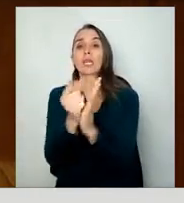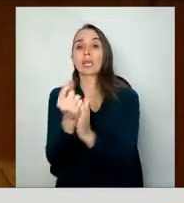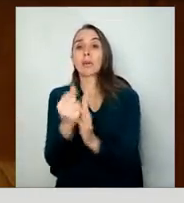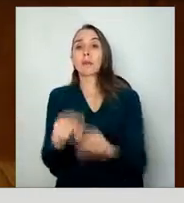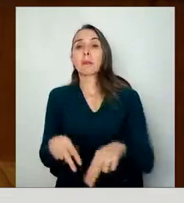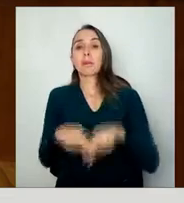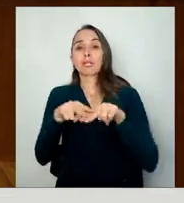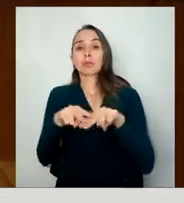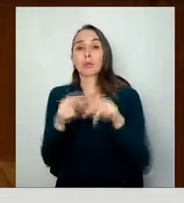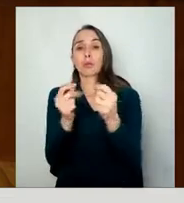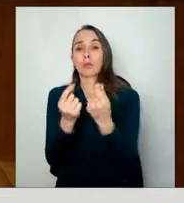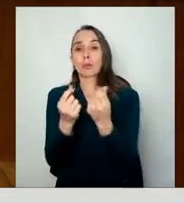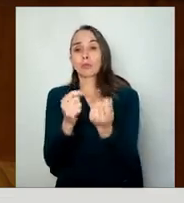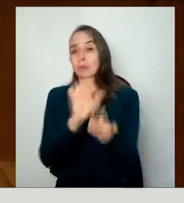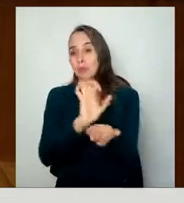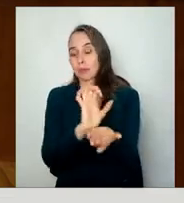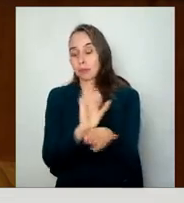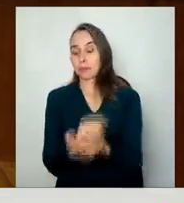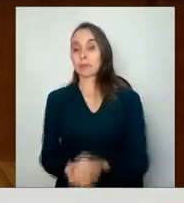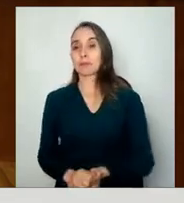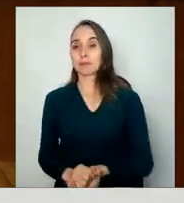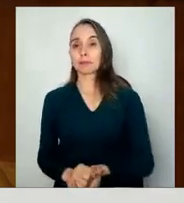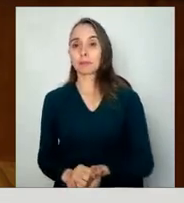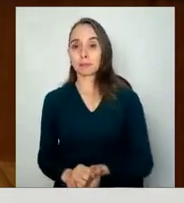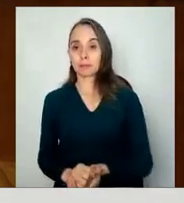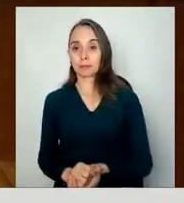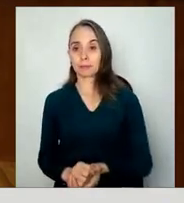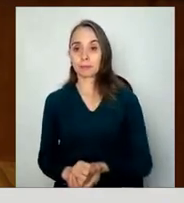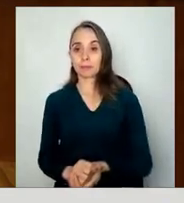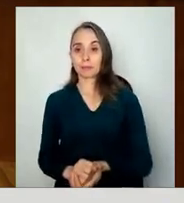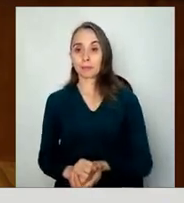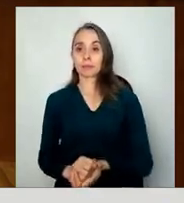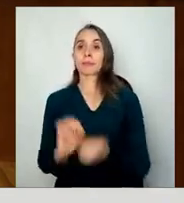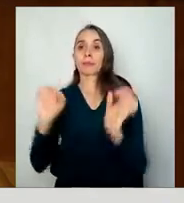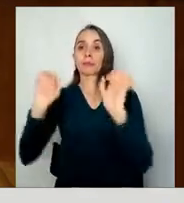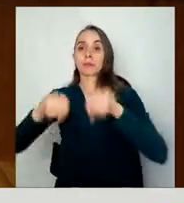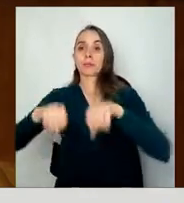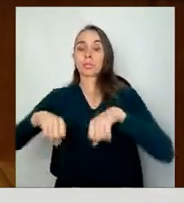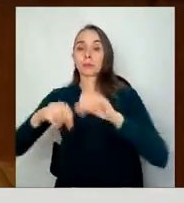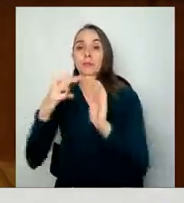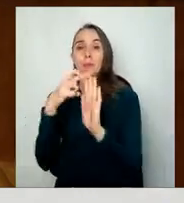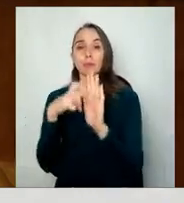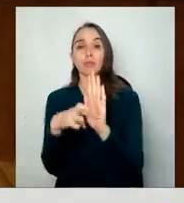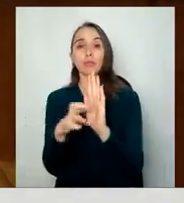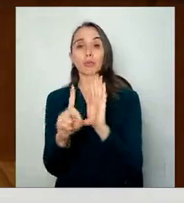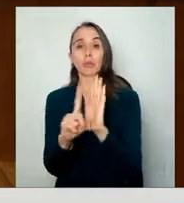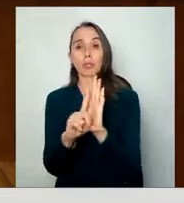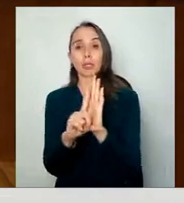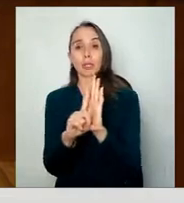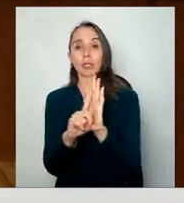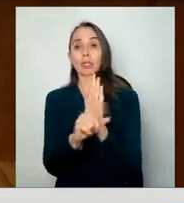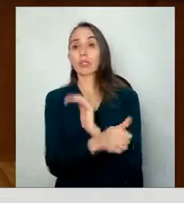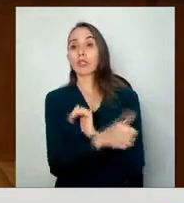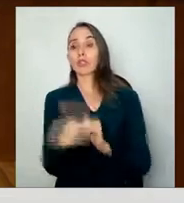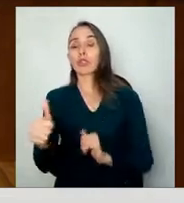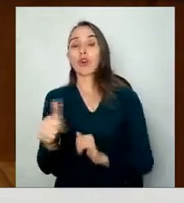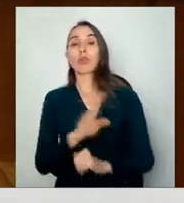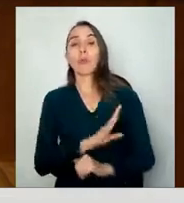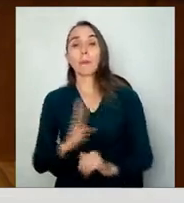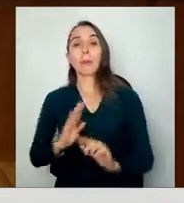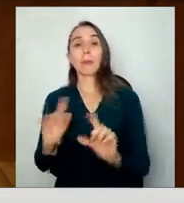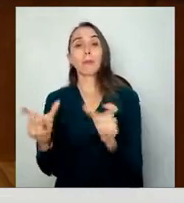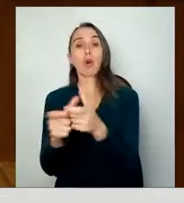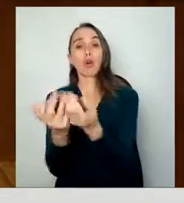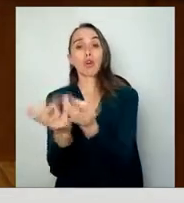financieras acerca de la aprobación del proyecto por unanimidad la comisión de Seguridad